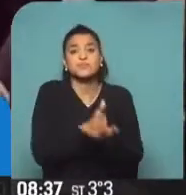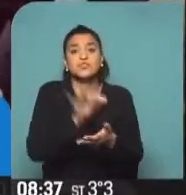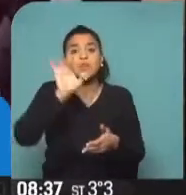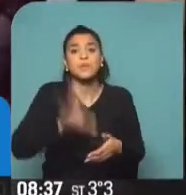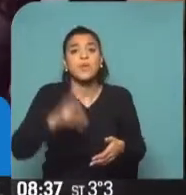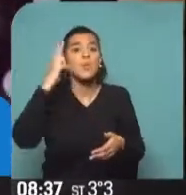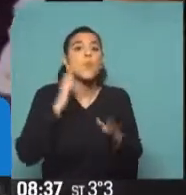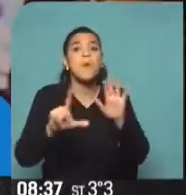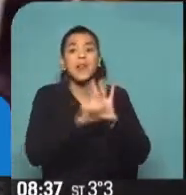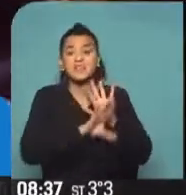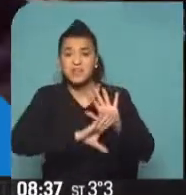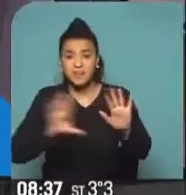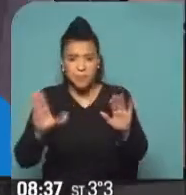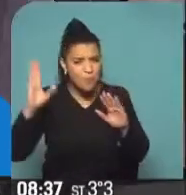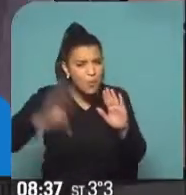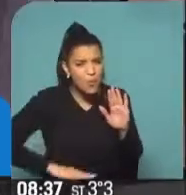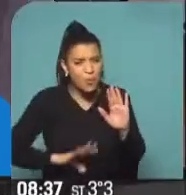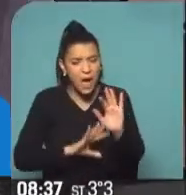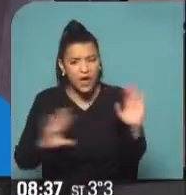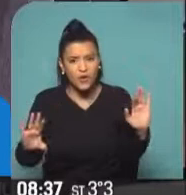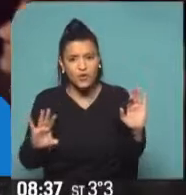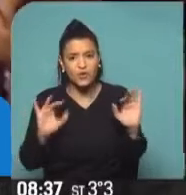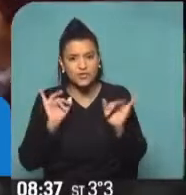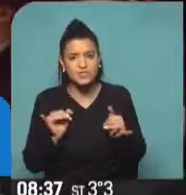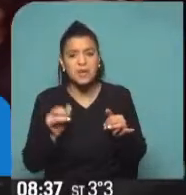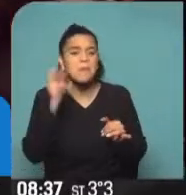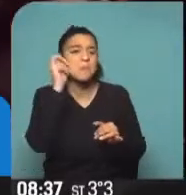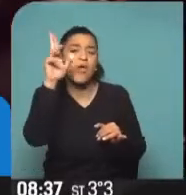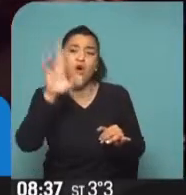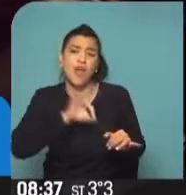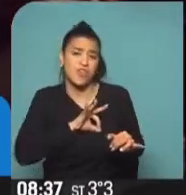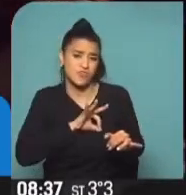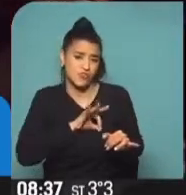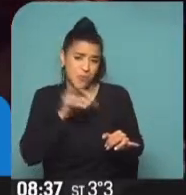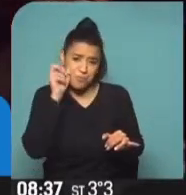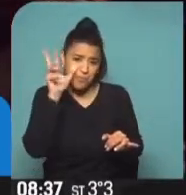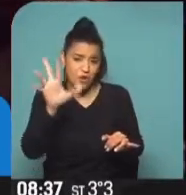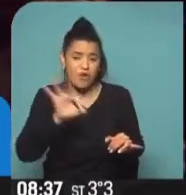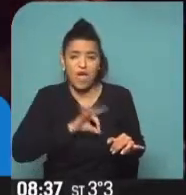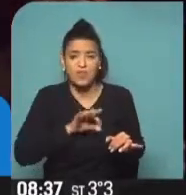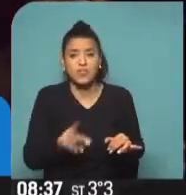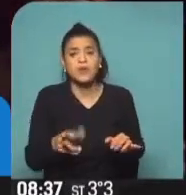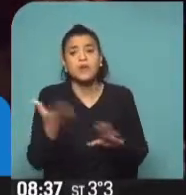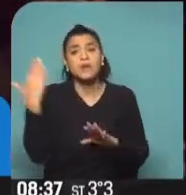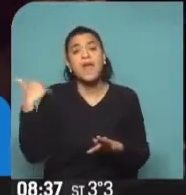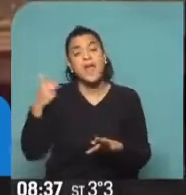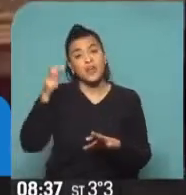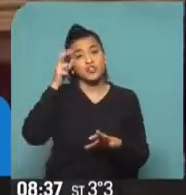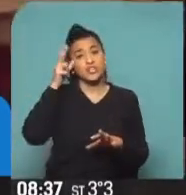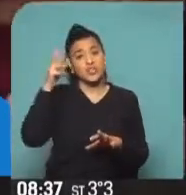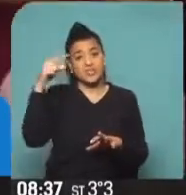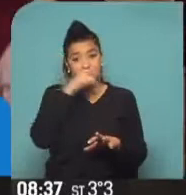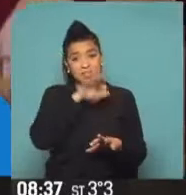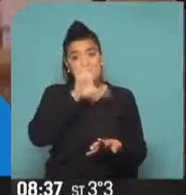solamente 9 leyes. Es bajísimo. Bueno, mira, el el número. peor año de la menor cantidad de leyes fue en el año 87